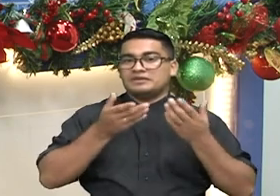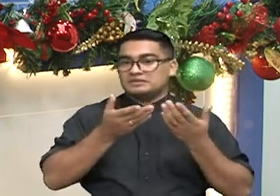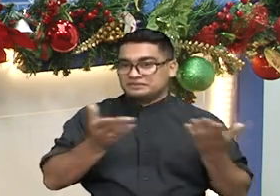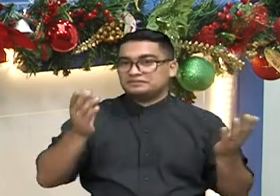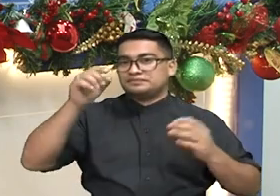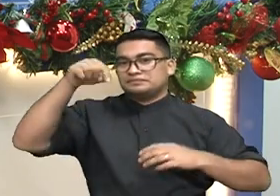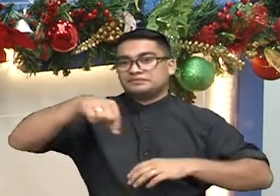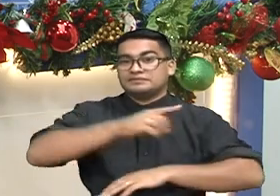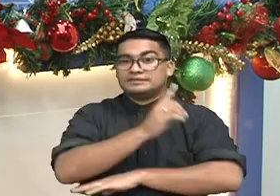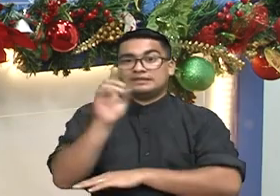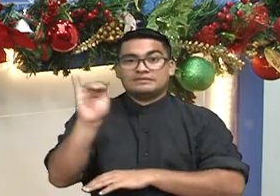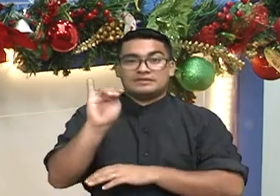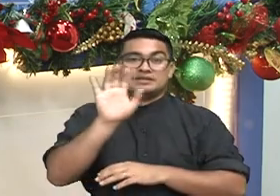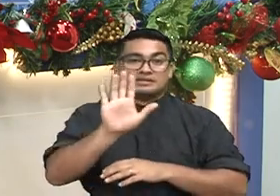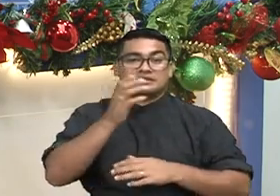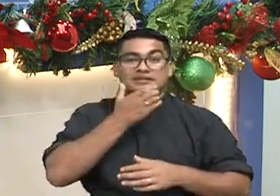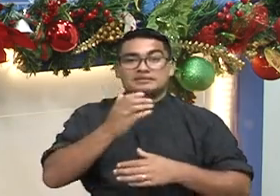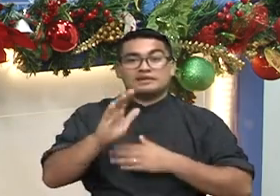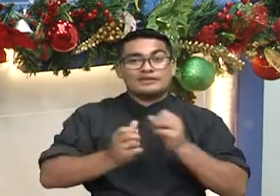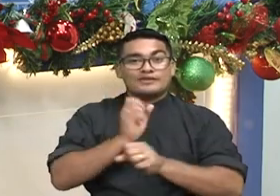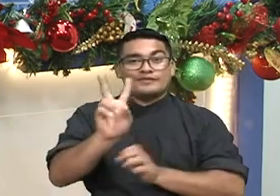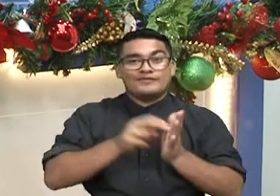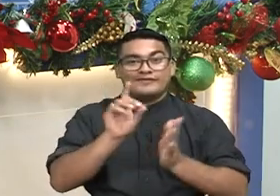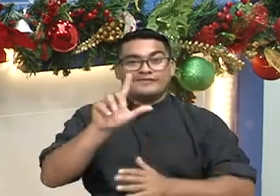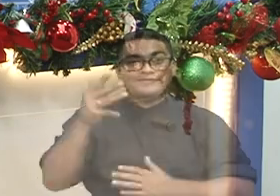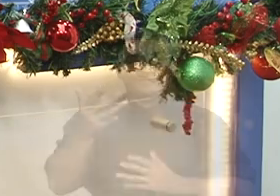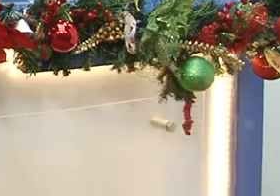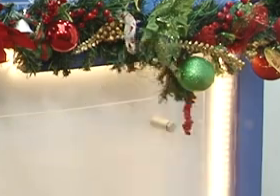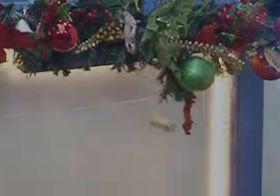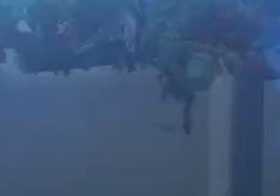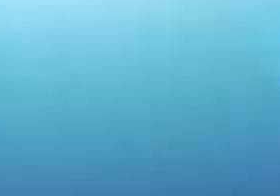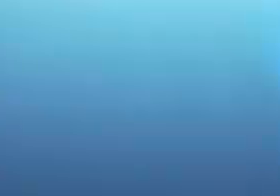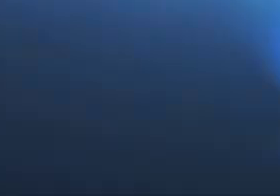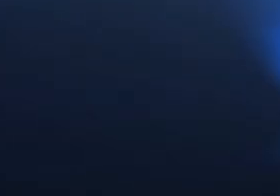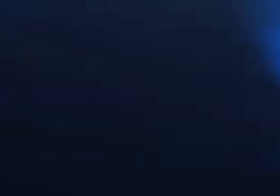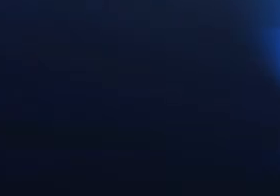correspondientes a este miércoles 5 de diciembre del año 2019.